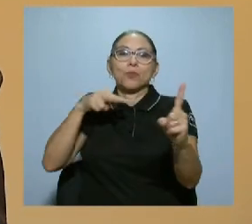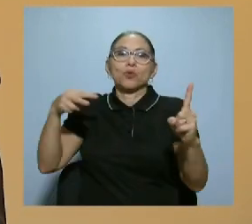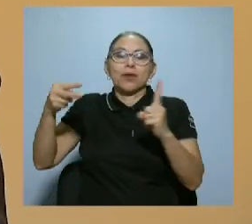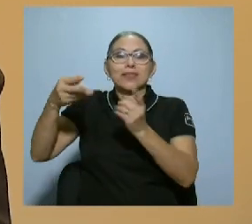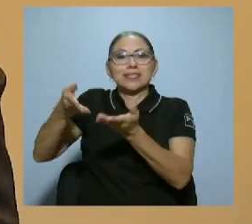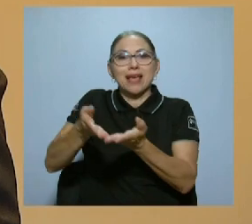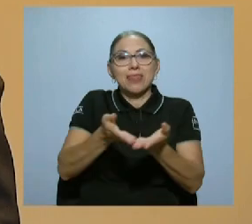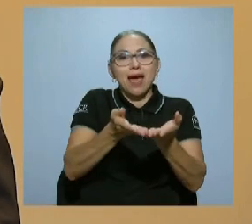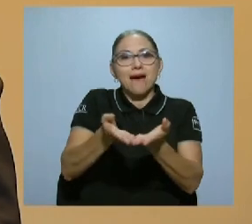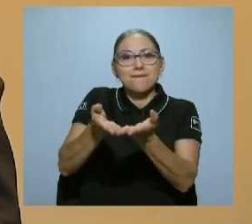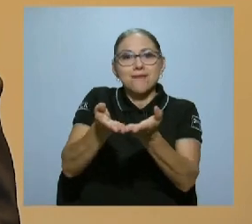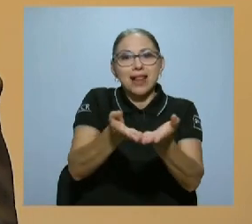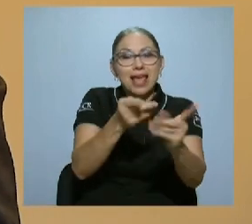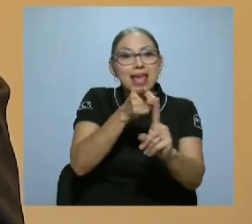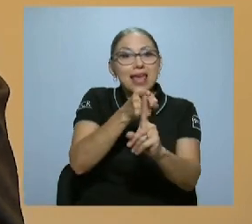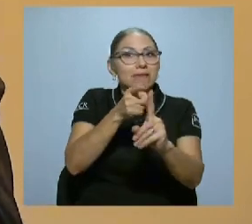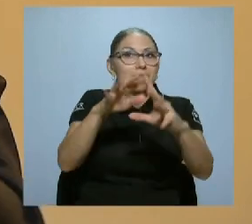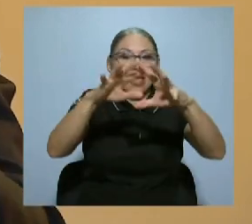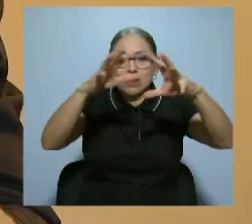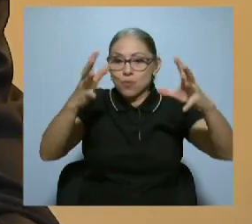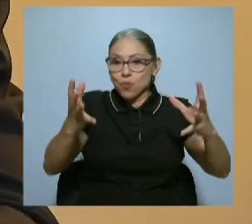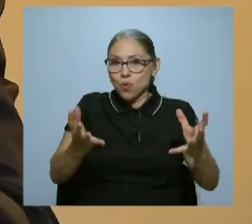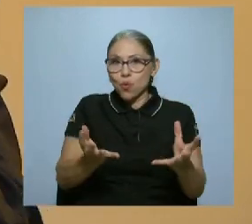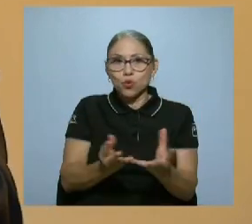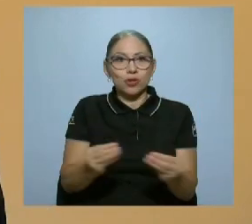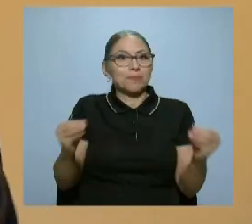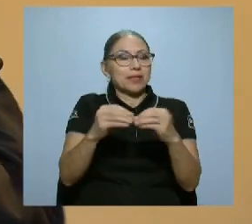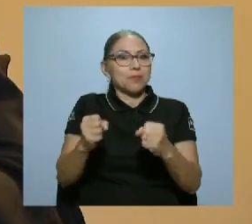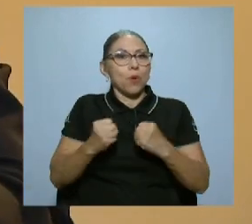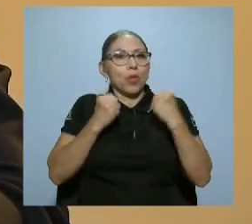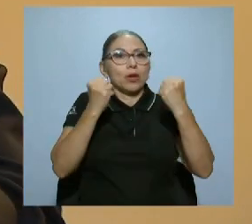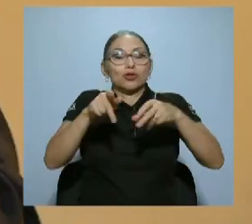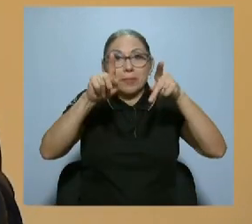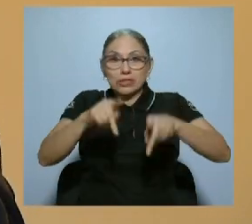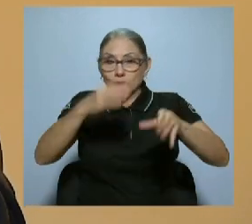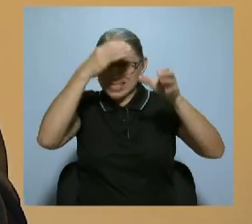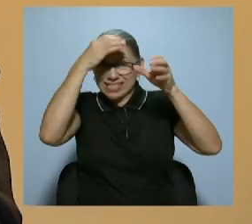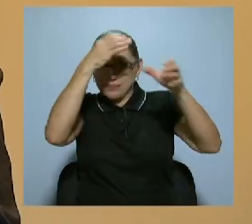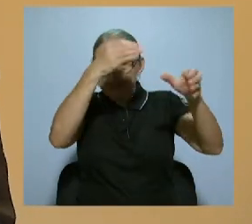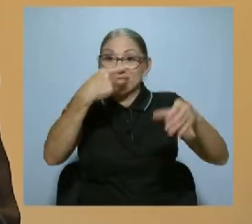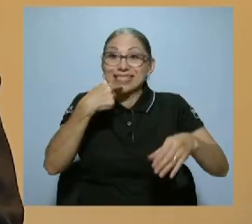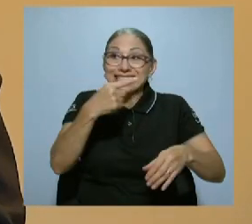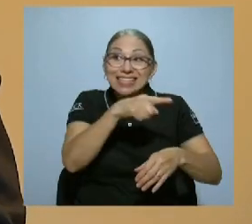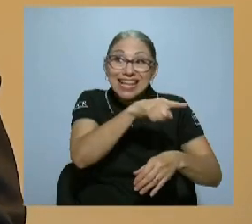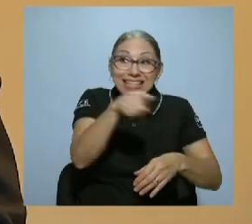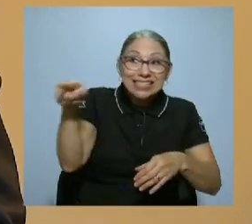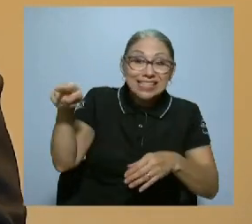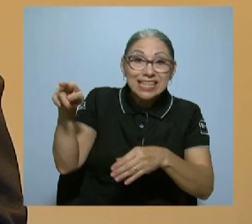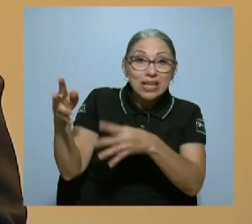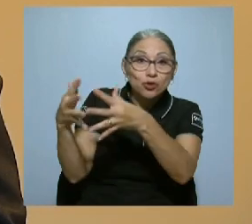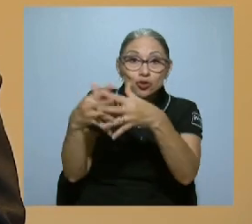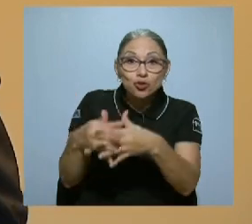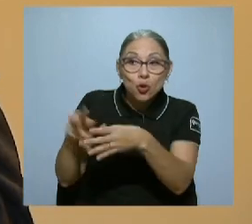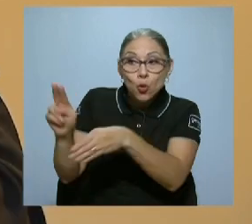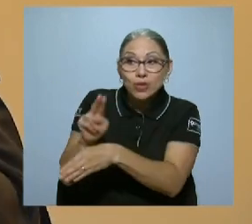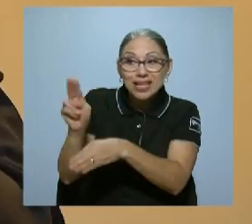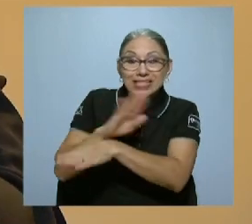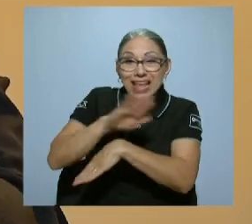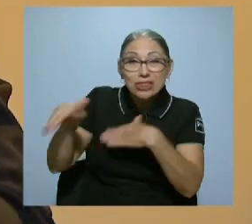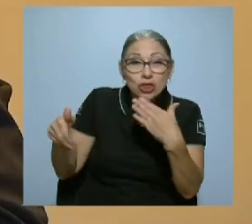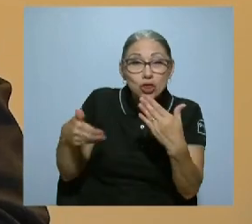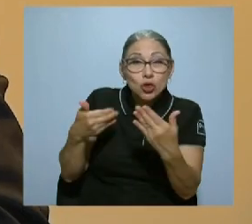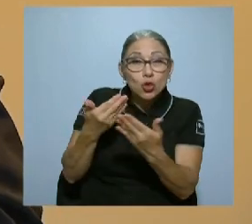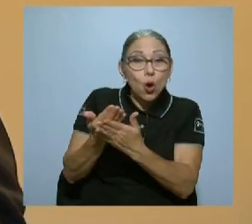la potencia más poderosa. Se dice por los expertos que si ellos utilizan toda su fuerza aeronaval, tienen